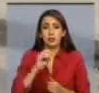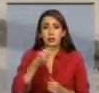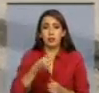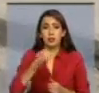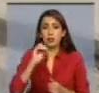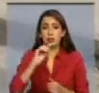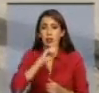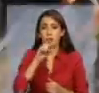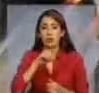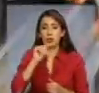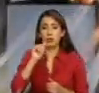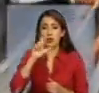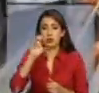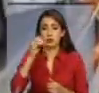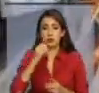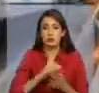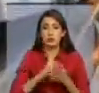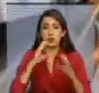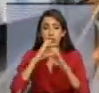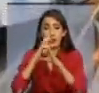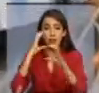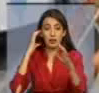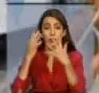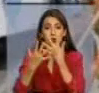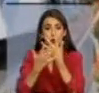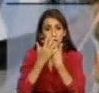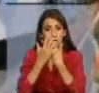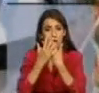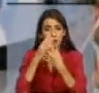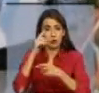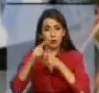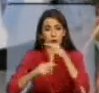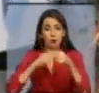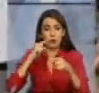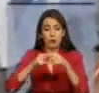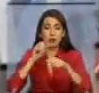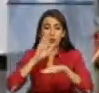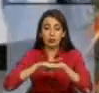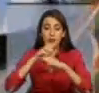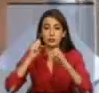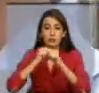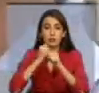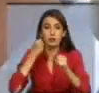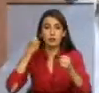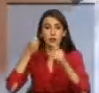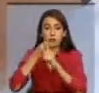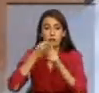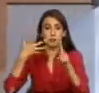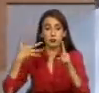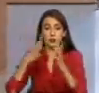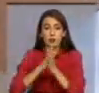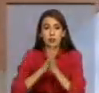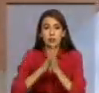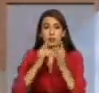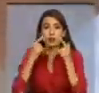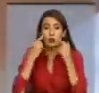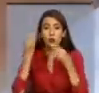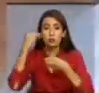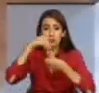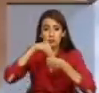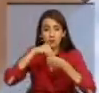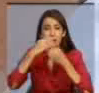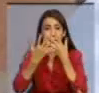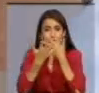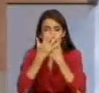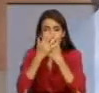de un bus interparroquial, estuvo varios meses detenido tras estar involucrado en un accidente. Asegura que el mundo que se vive dentro de la prisión